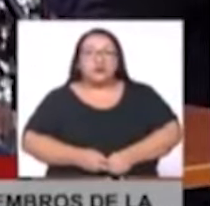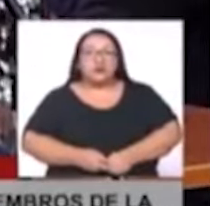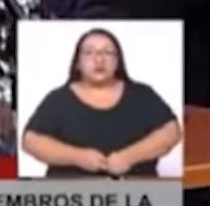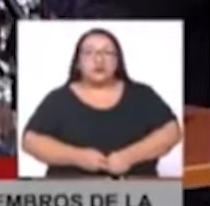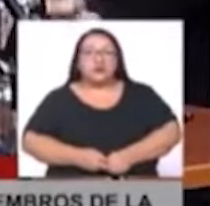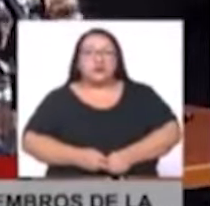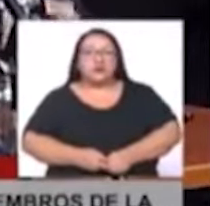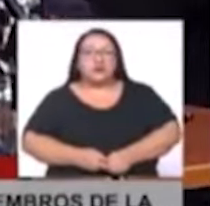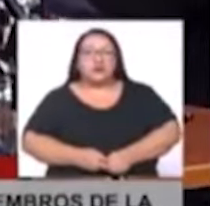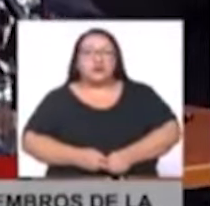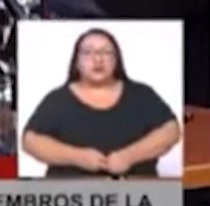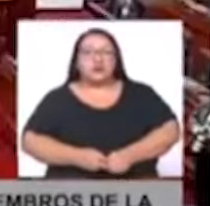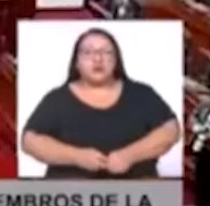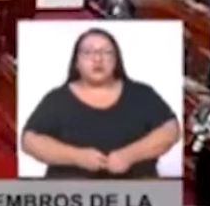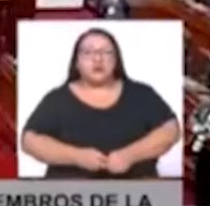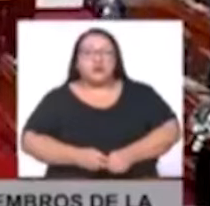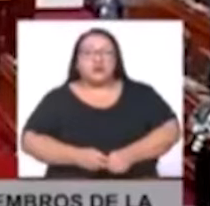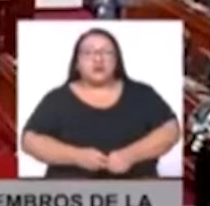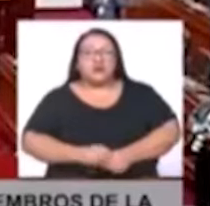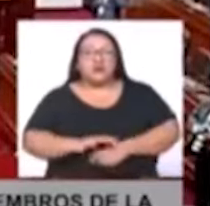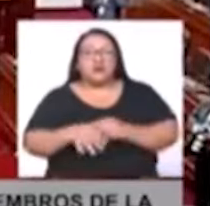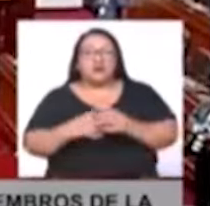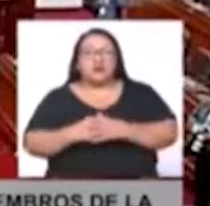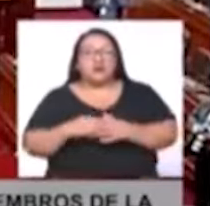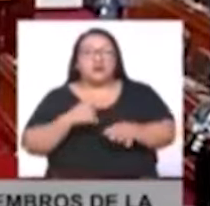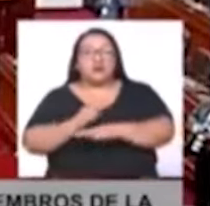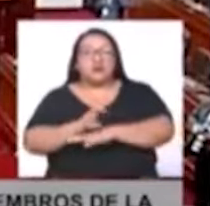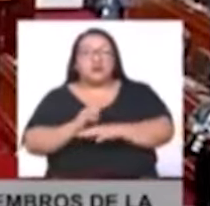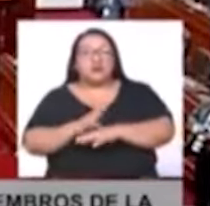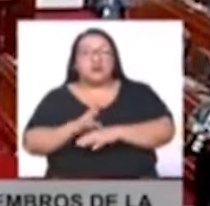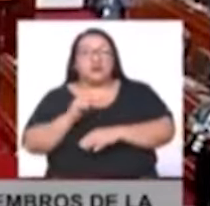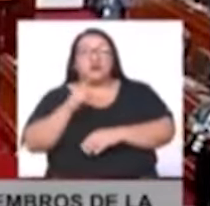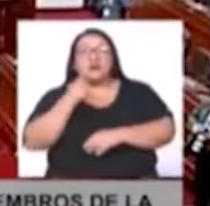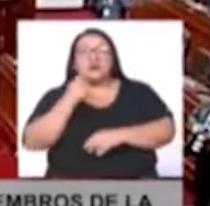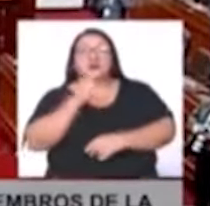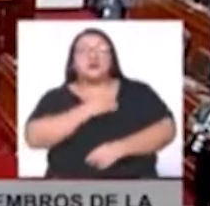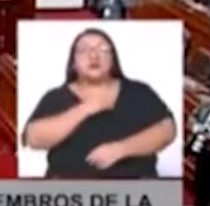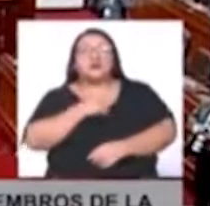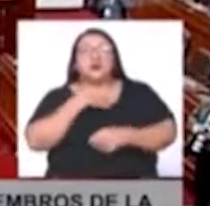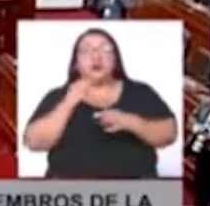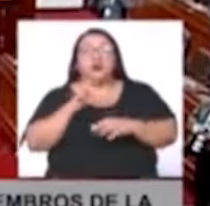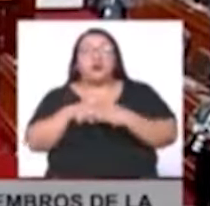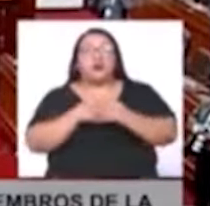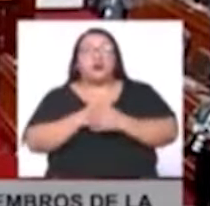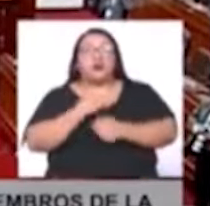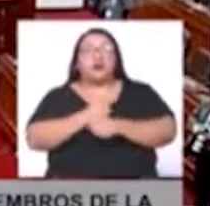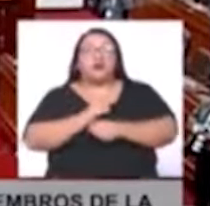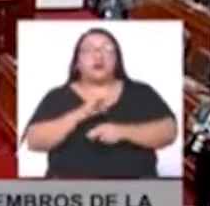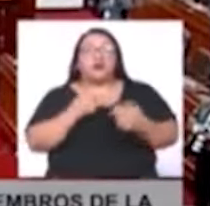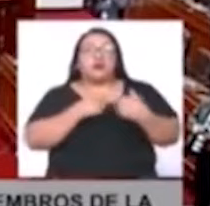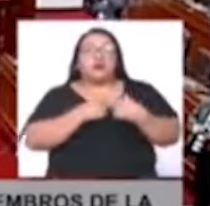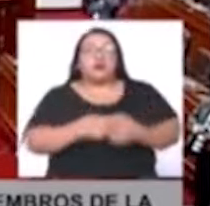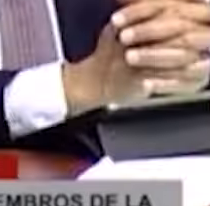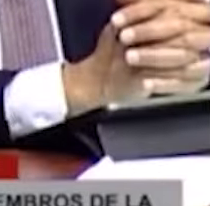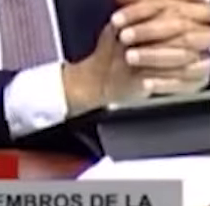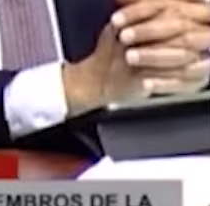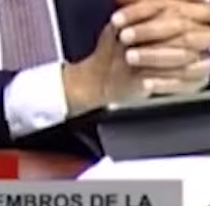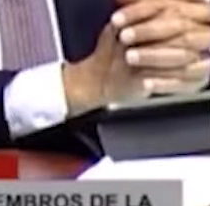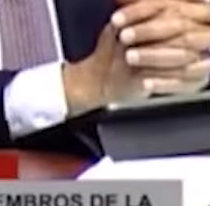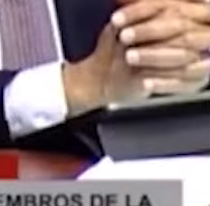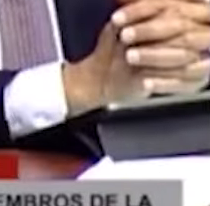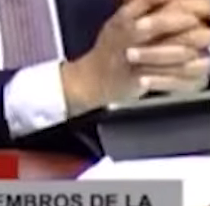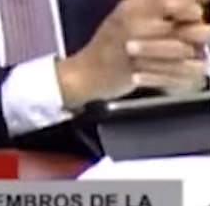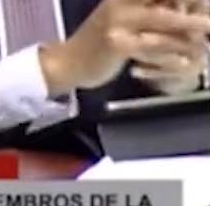bastante delicada. Les queda más o menos 11 meses de mandato, ¿no? Les queda 11 meses